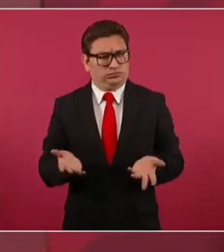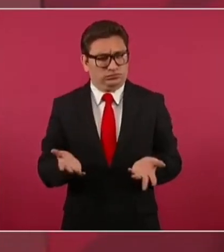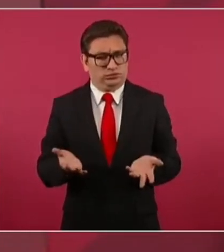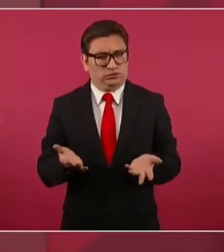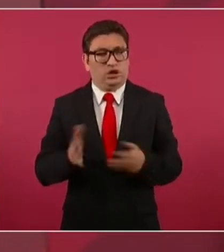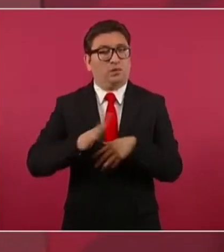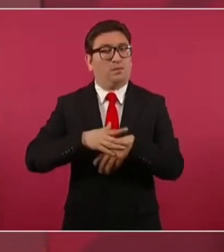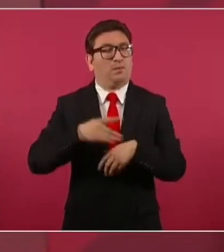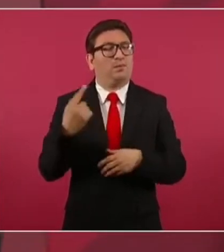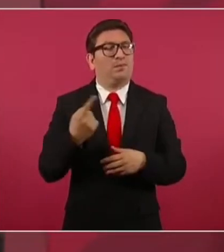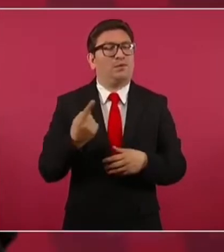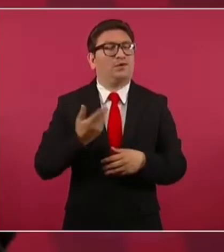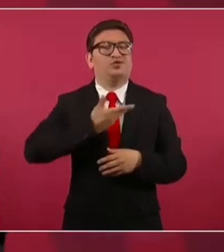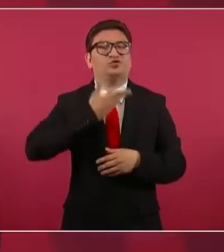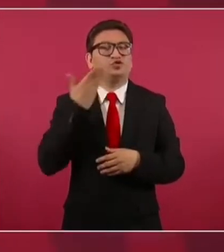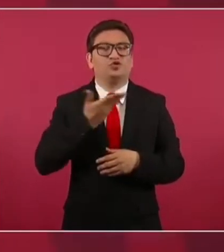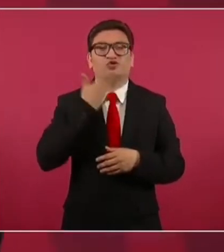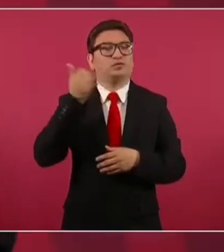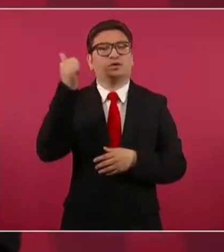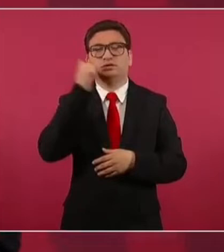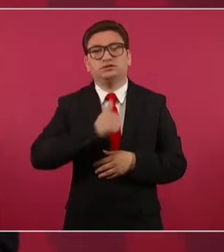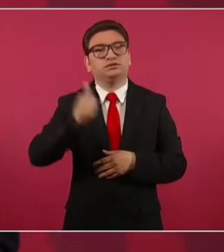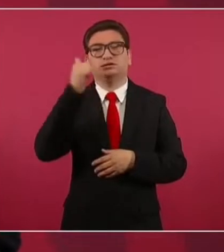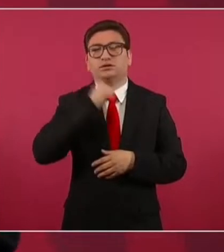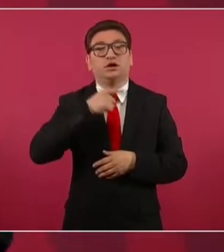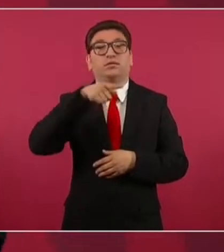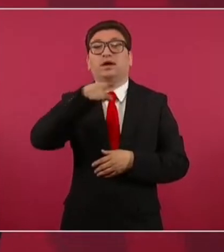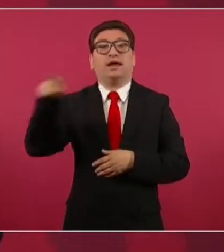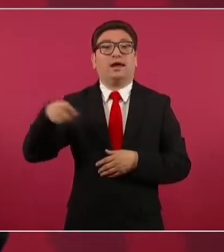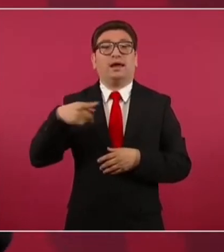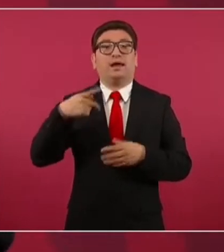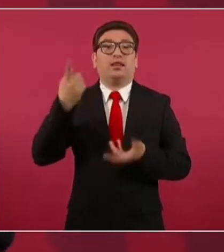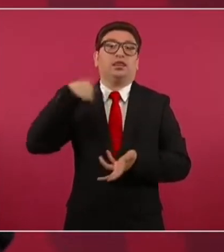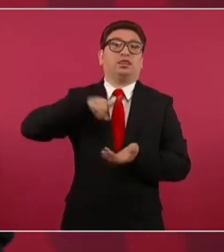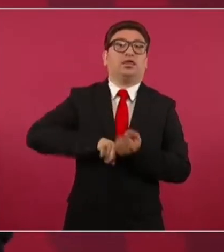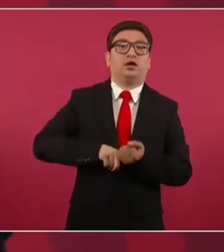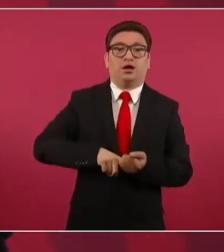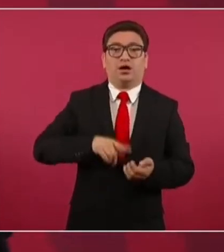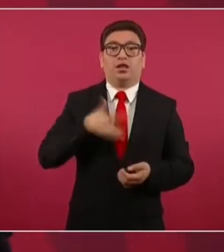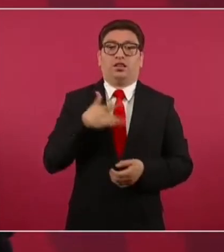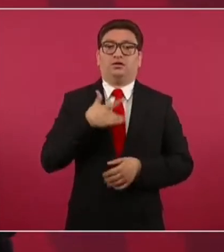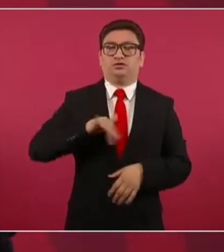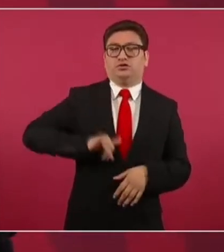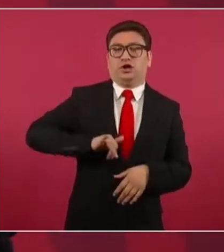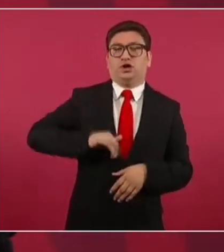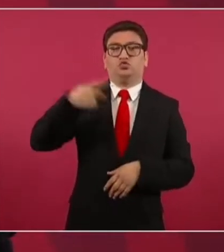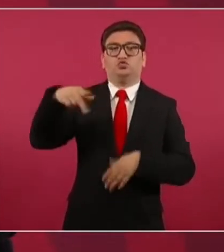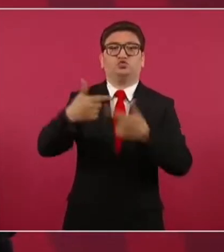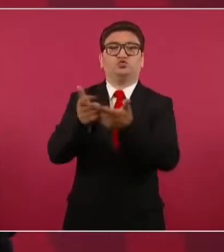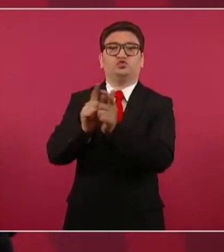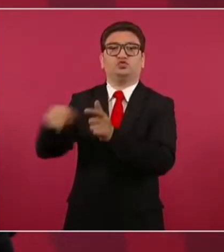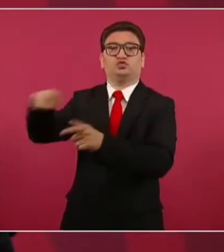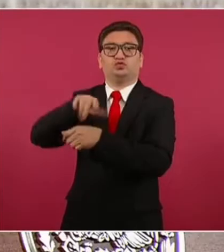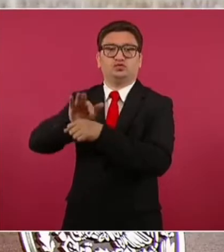porque por lo general siempre ahí están los intereses de grupos